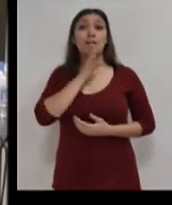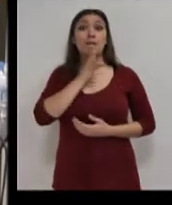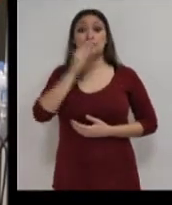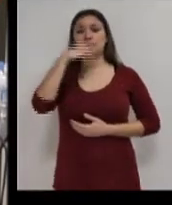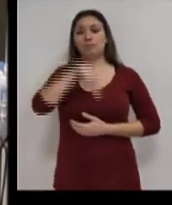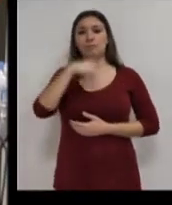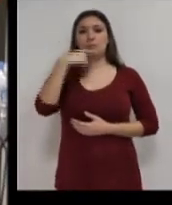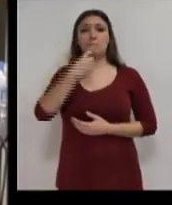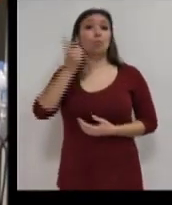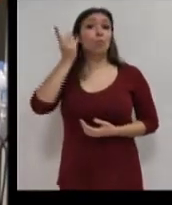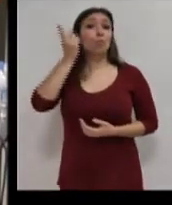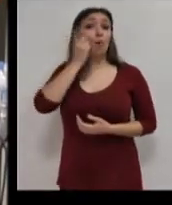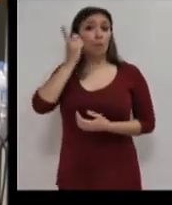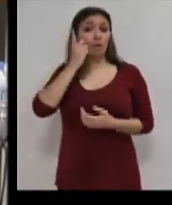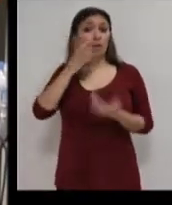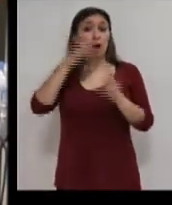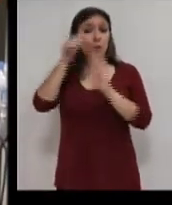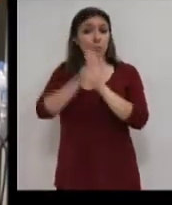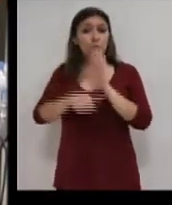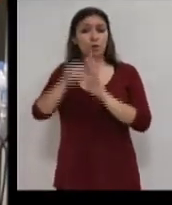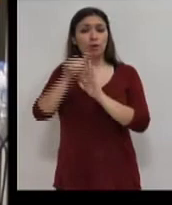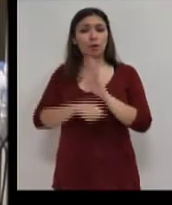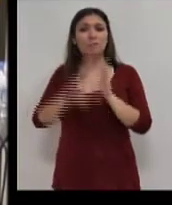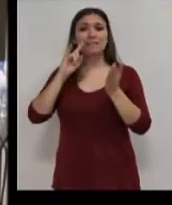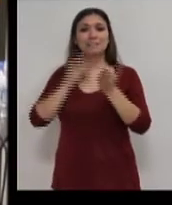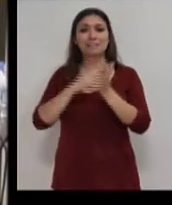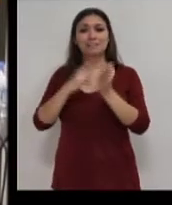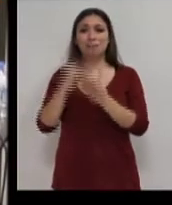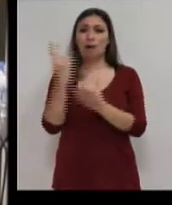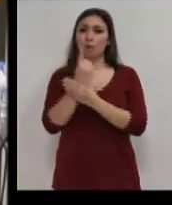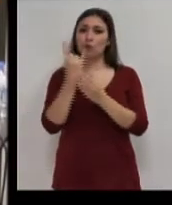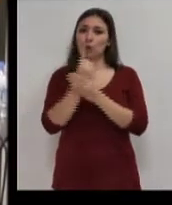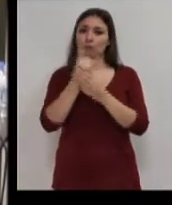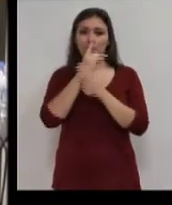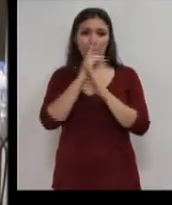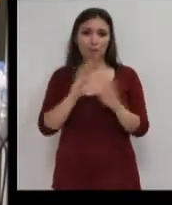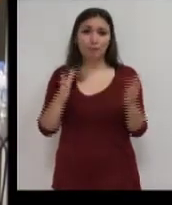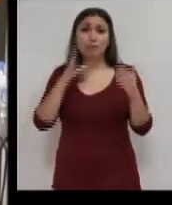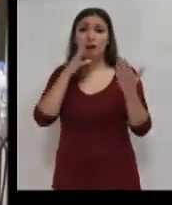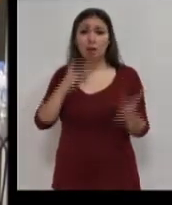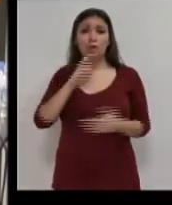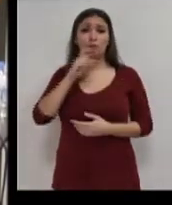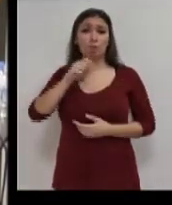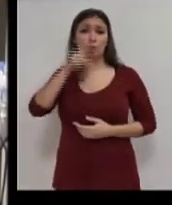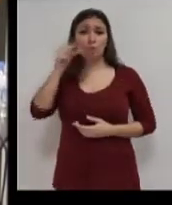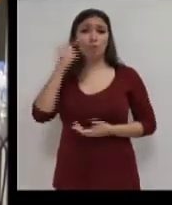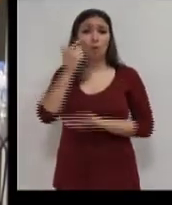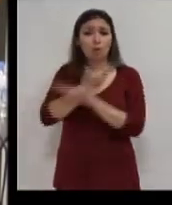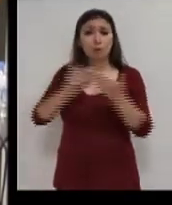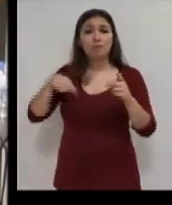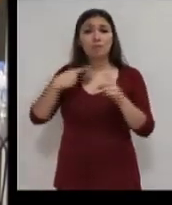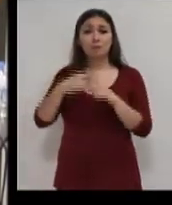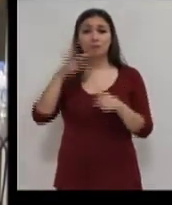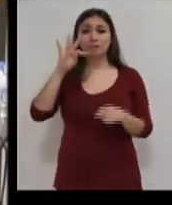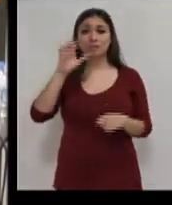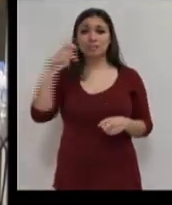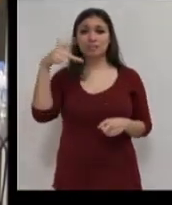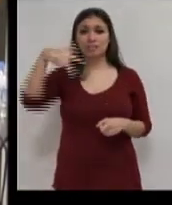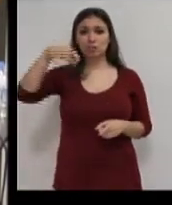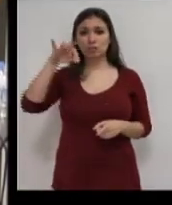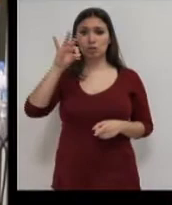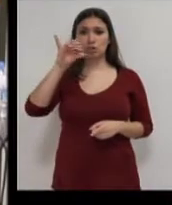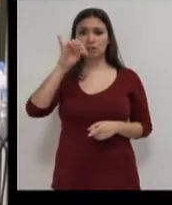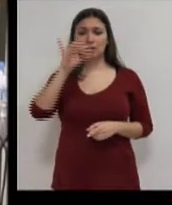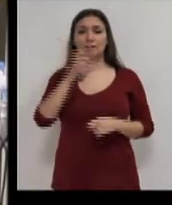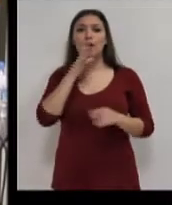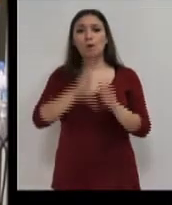En este sentido hay que decir, que no lo había comentado, que la aplicación móvil a día de hoy solamente está en sistema Android, pero que ahora con la colaboración de Fundación Vodafone